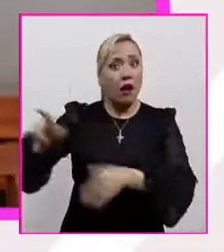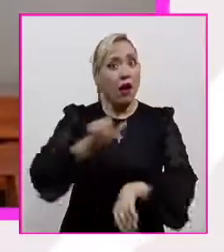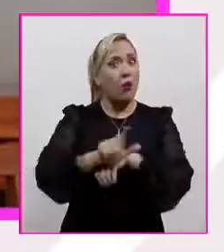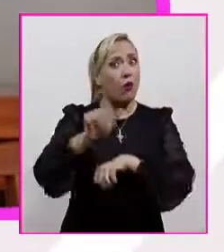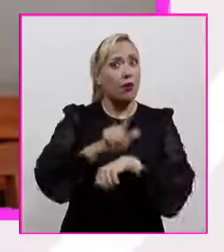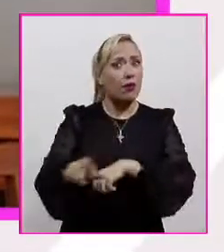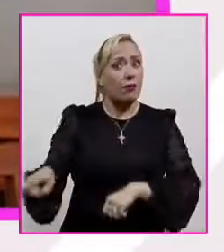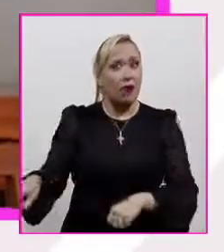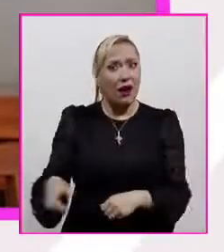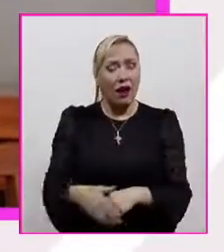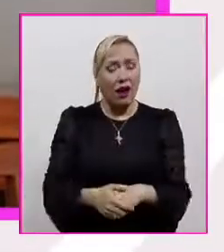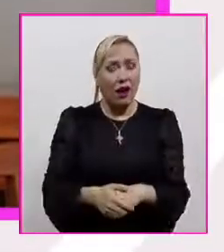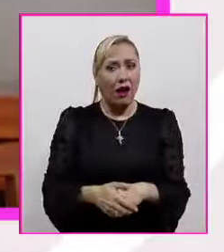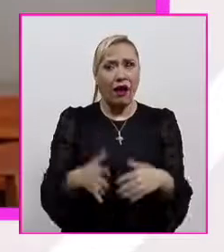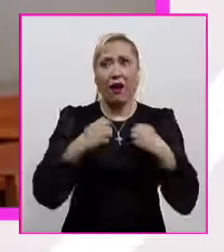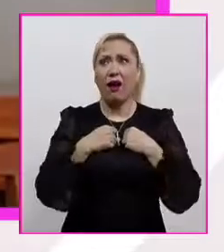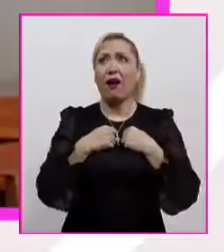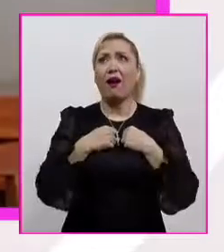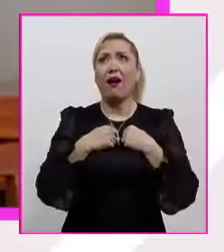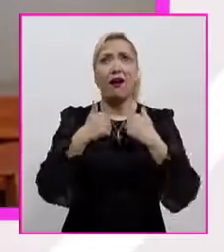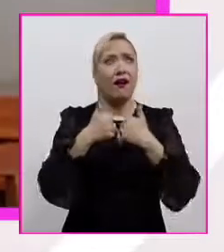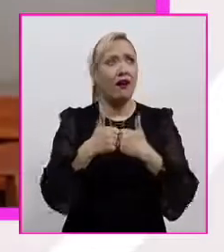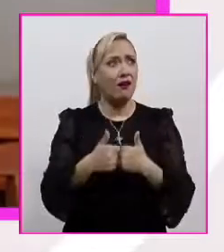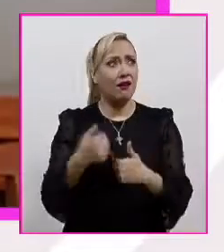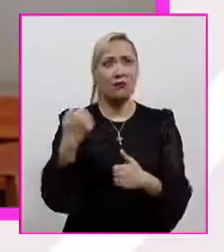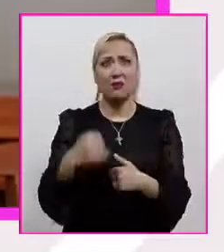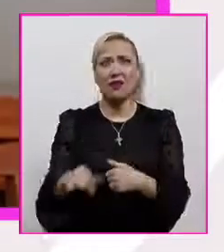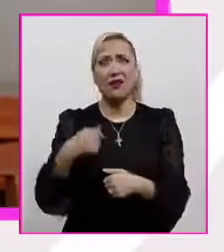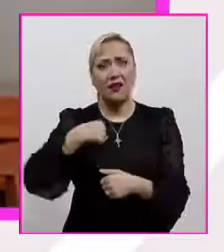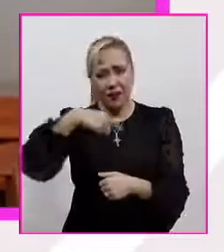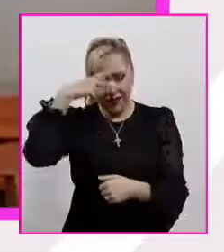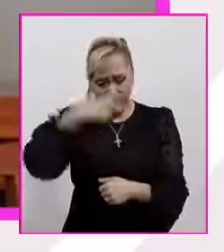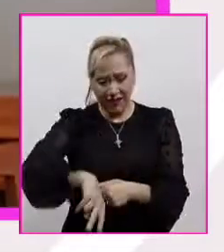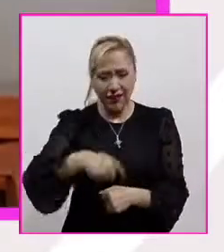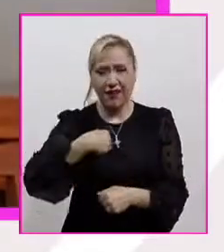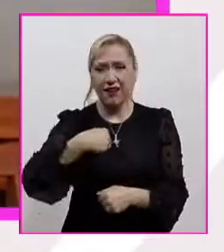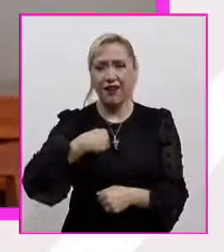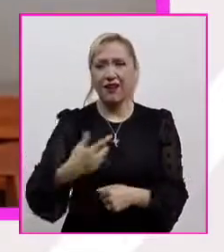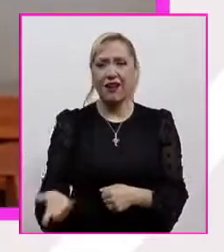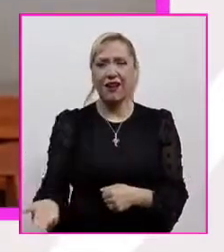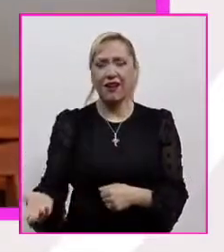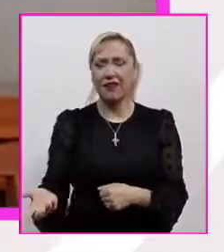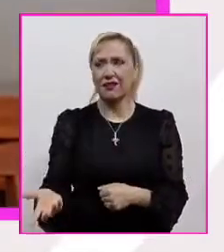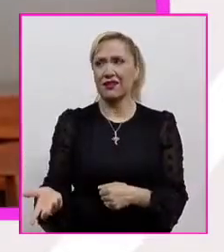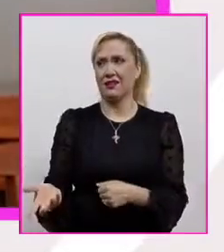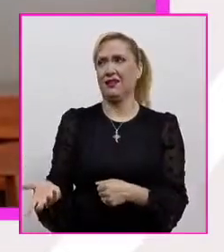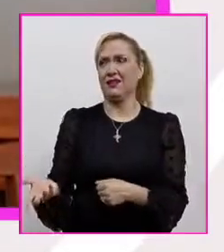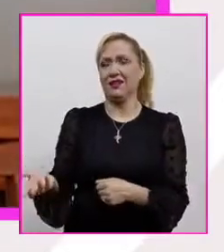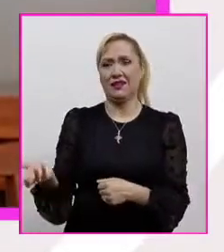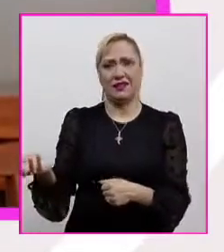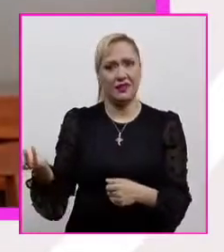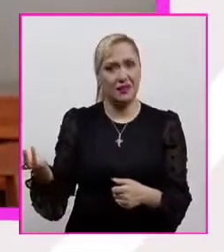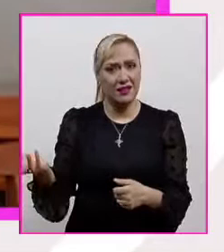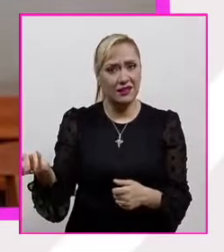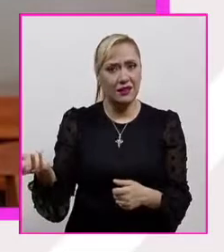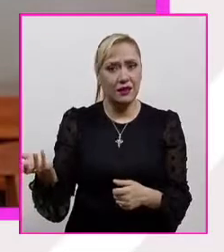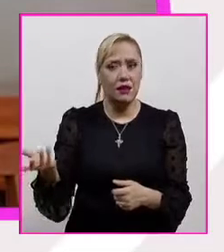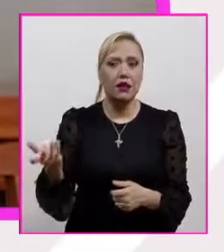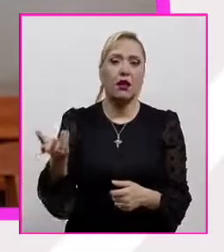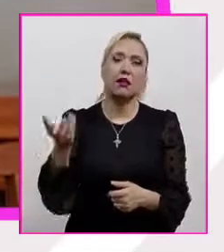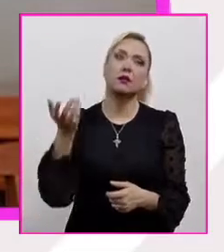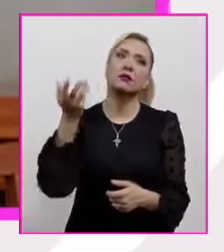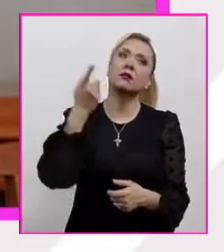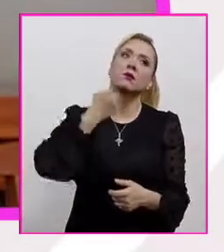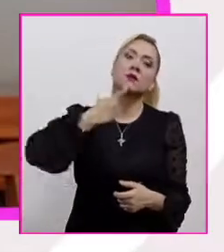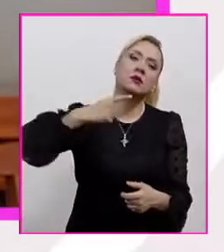¿no? Estuvieron en detención además, ¿no? Y, y digo, a raíz de eso se ha hecho un